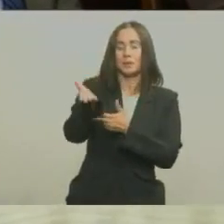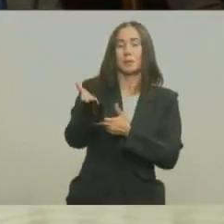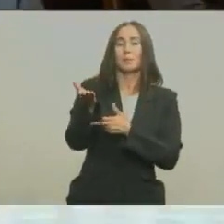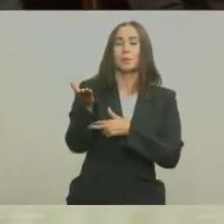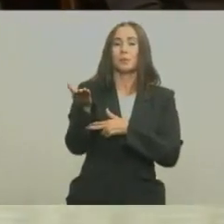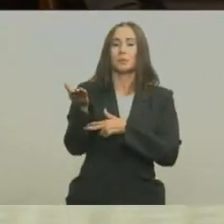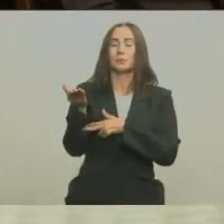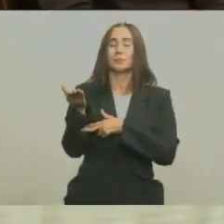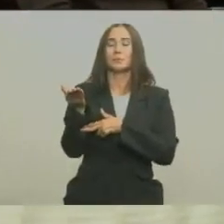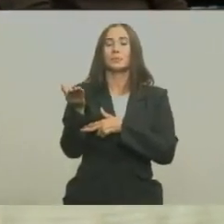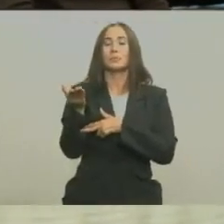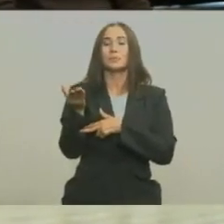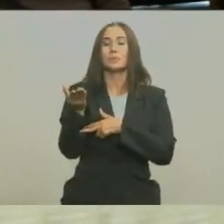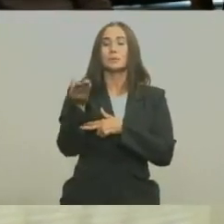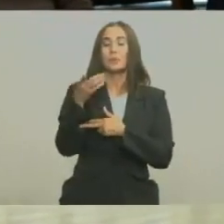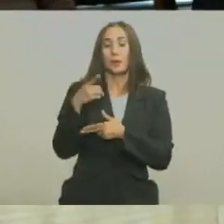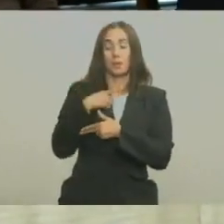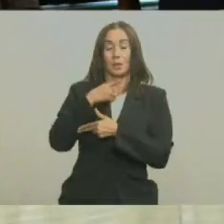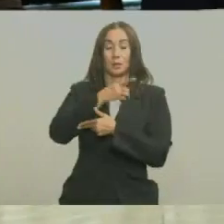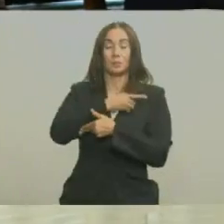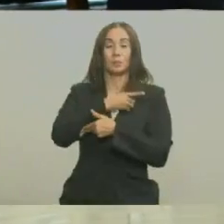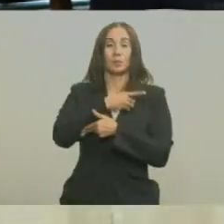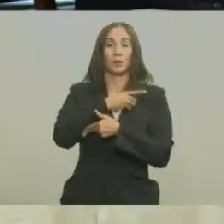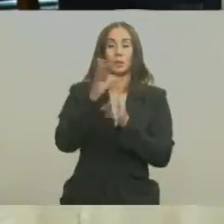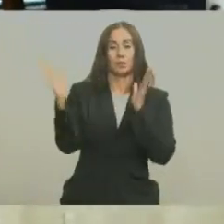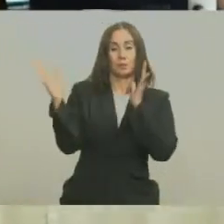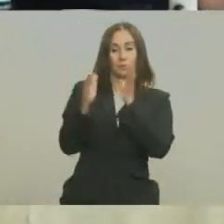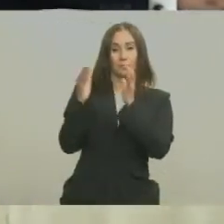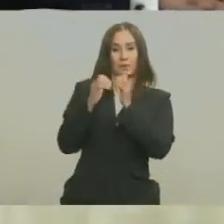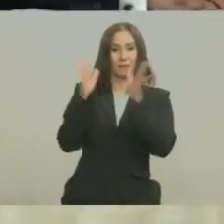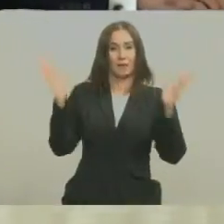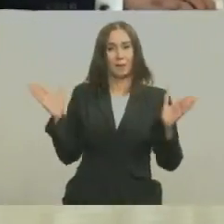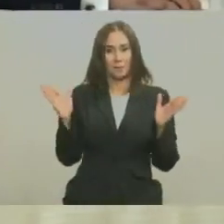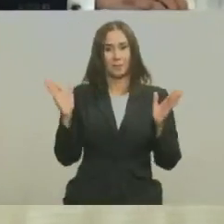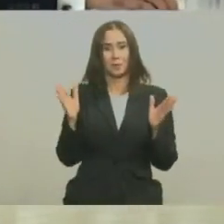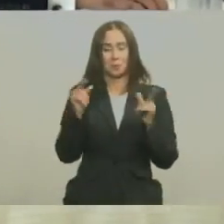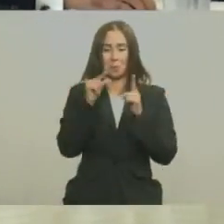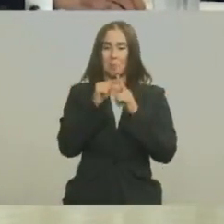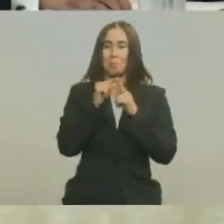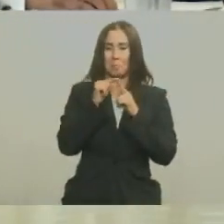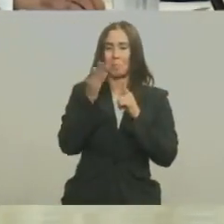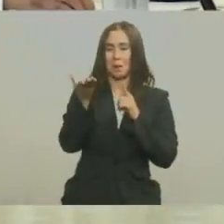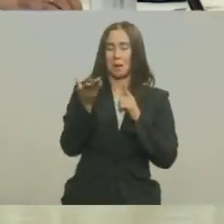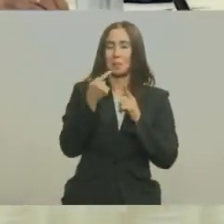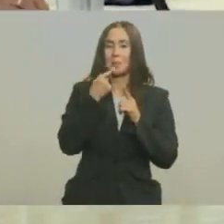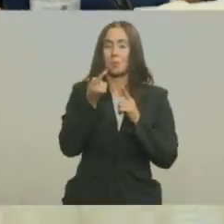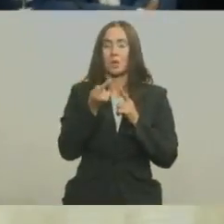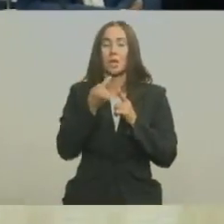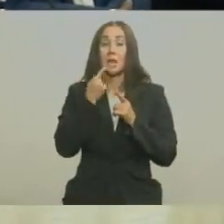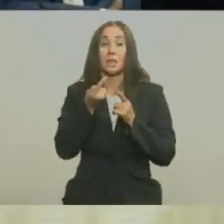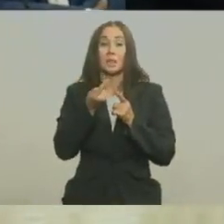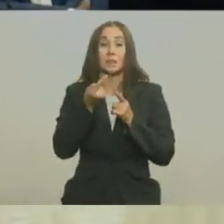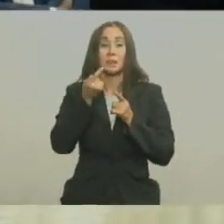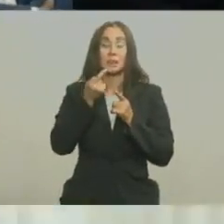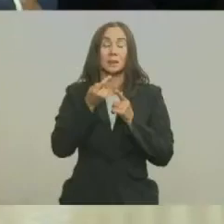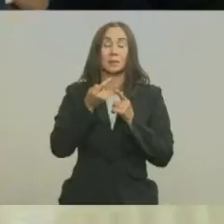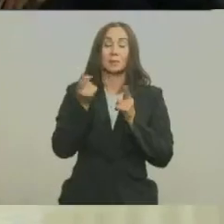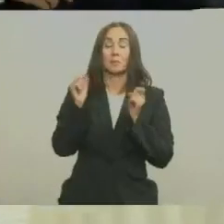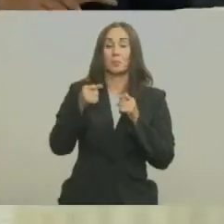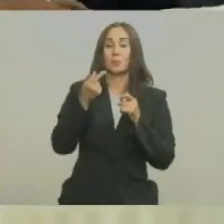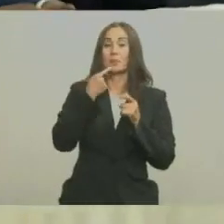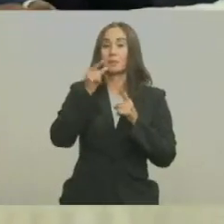empezaremos con el diputado Dionisio del Frente Amplio, de que puedan